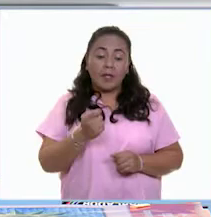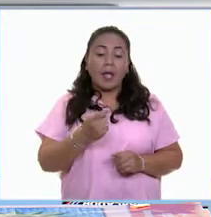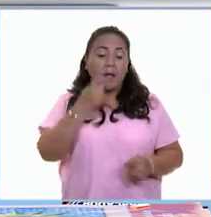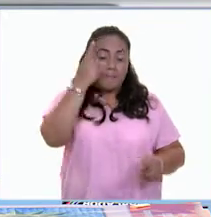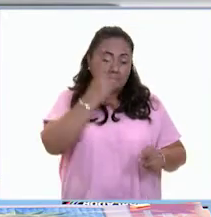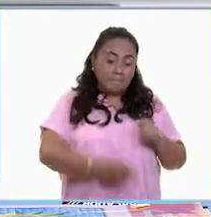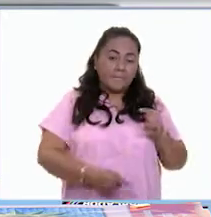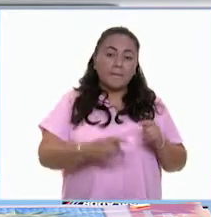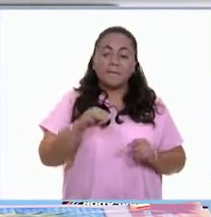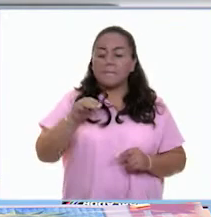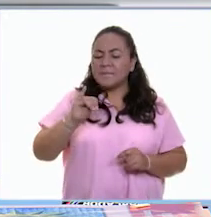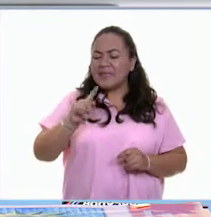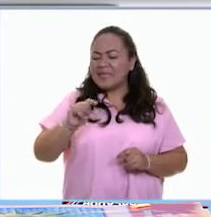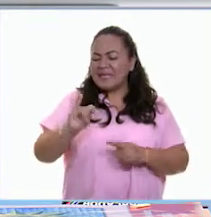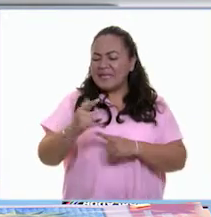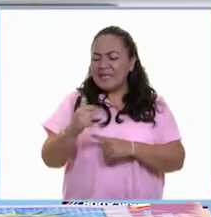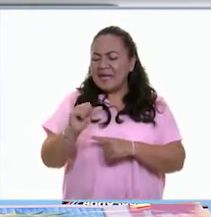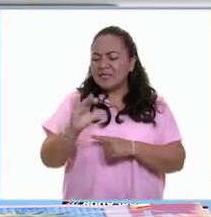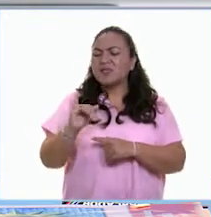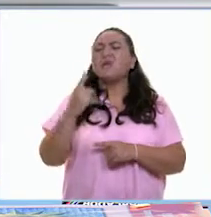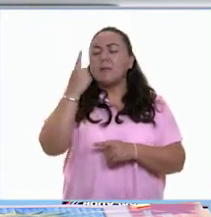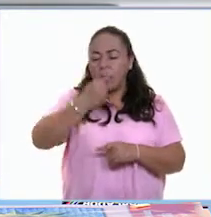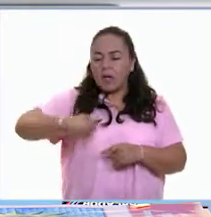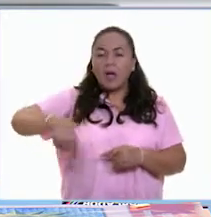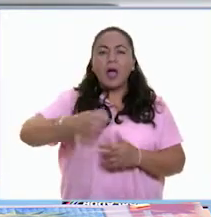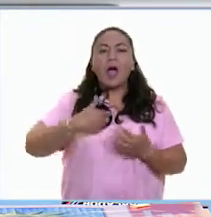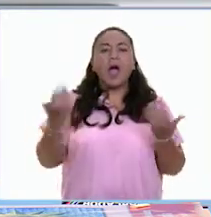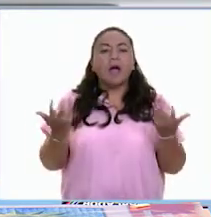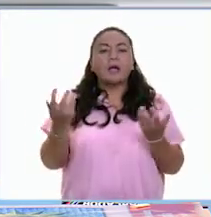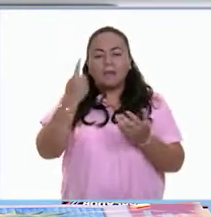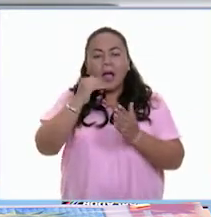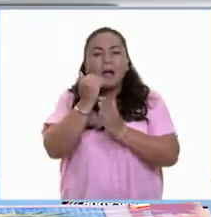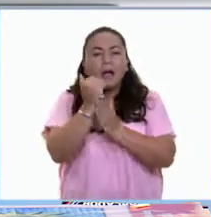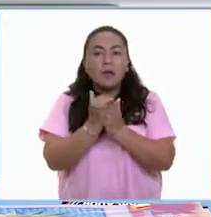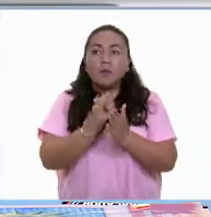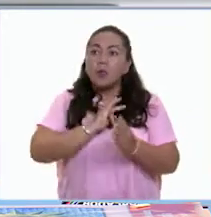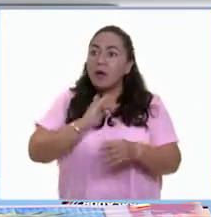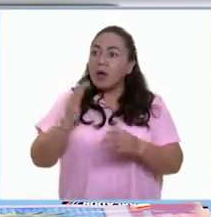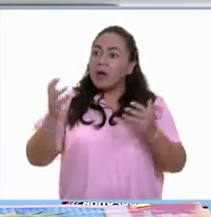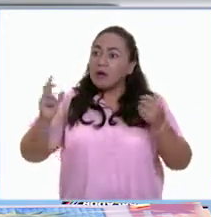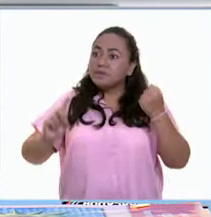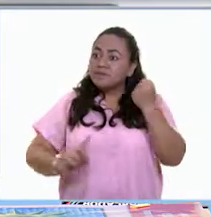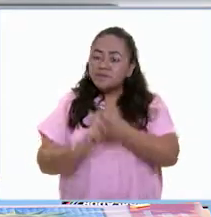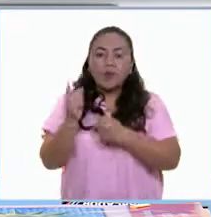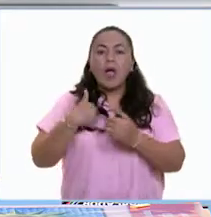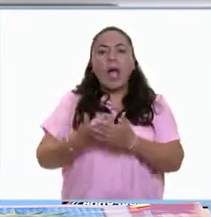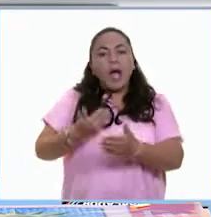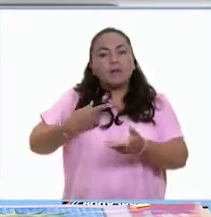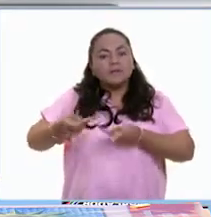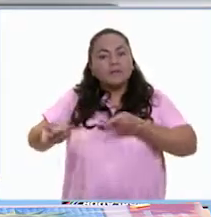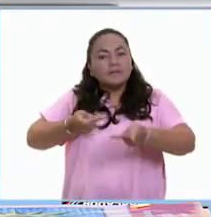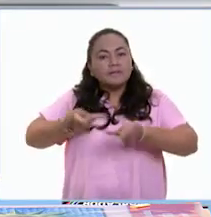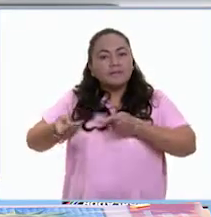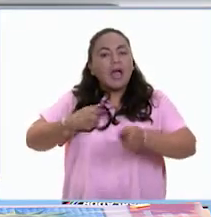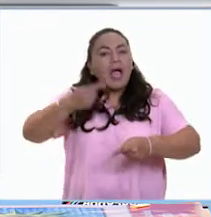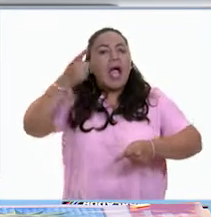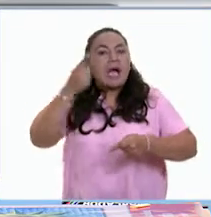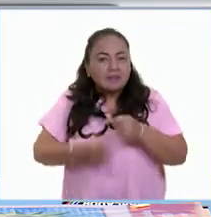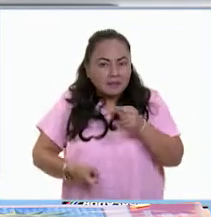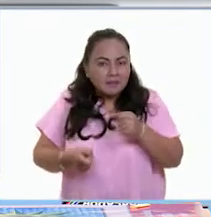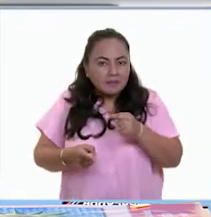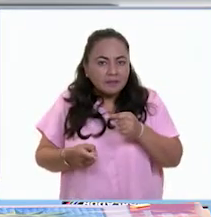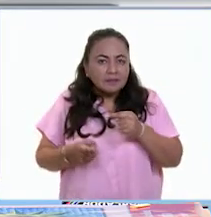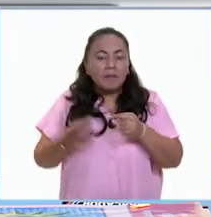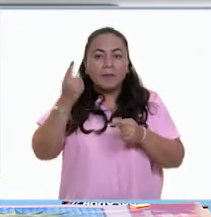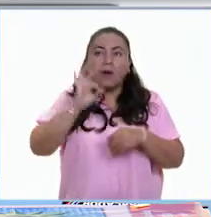mitigación son todo lo que hacemos para asegurarnos de que no suceda un desastre o si sucede, que no nos